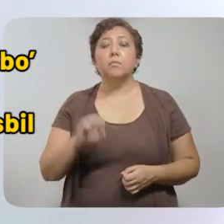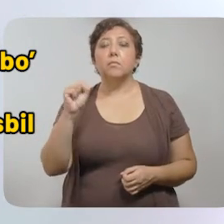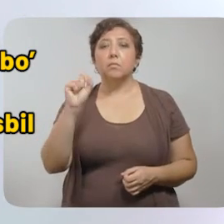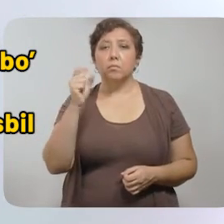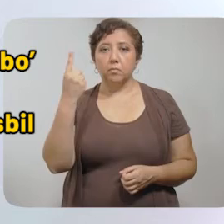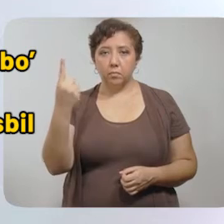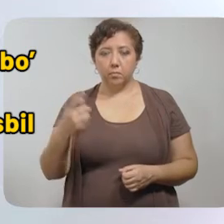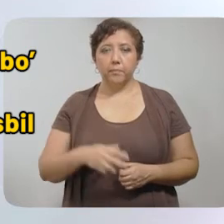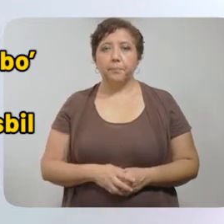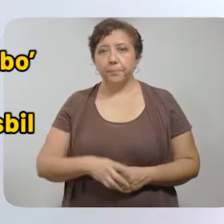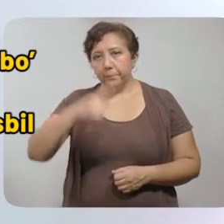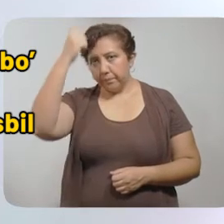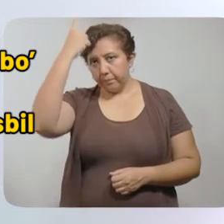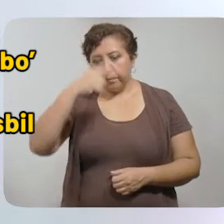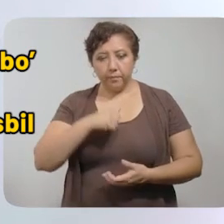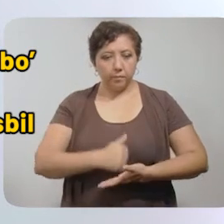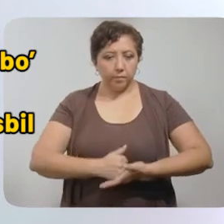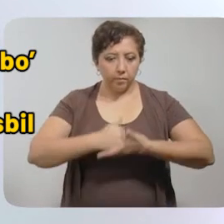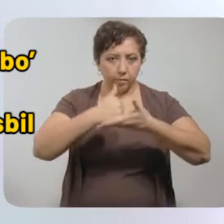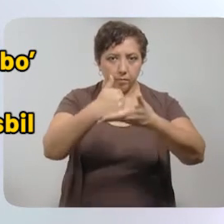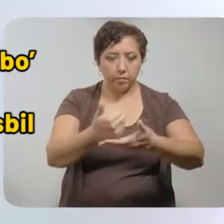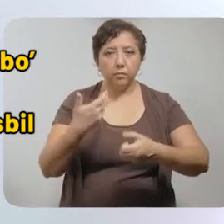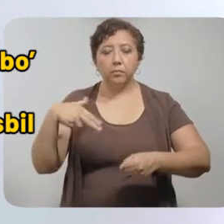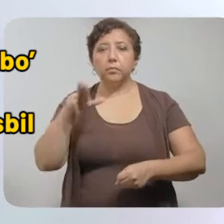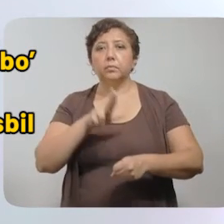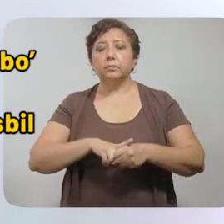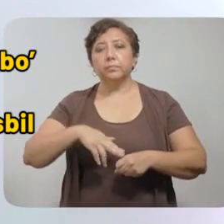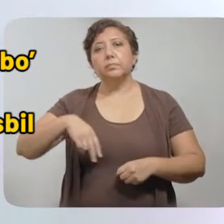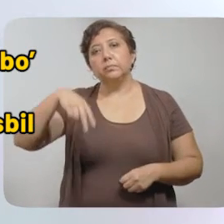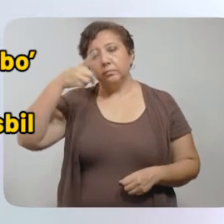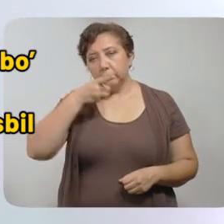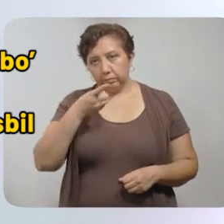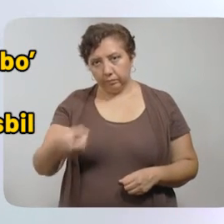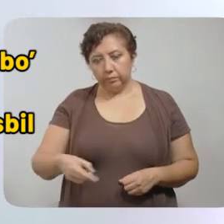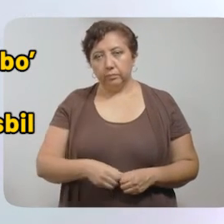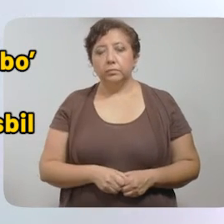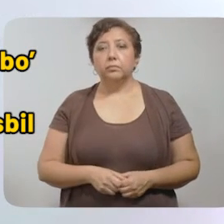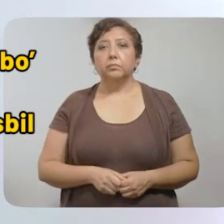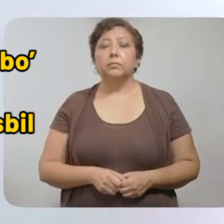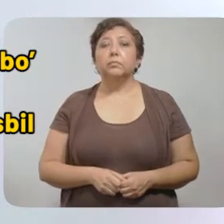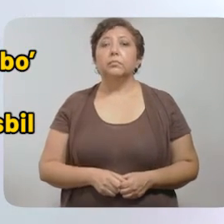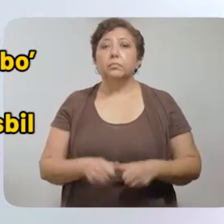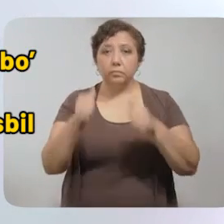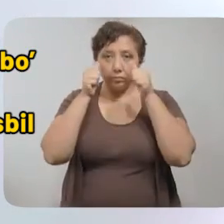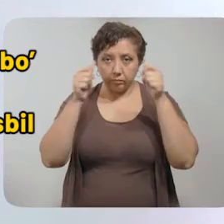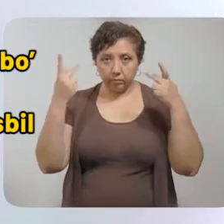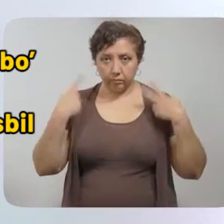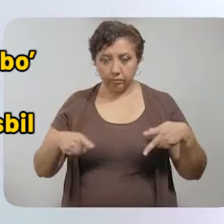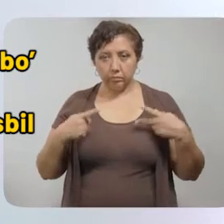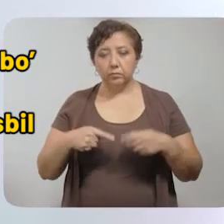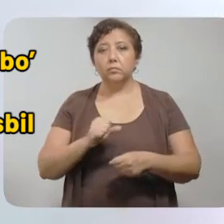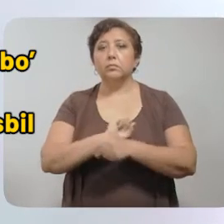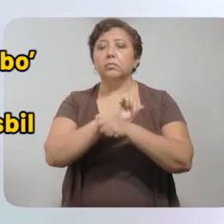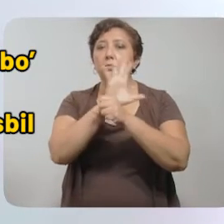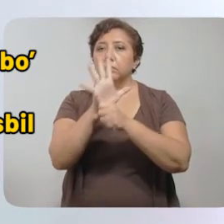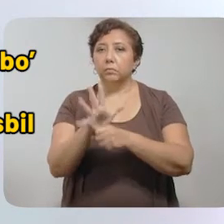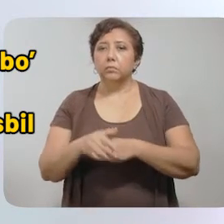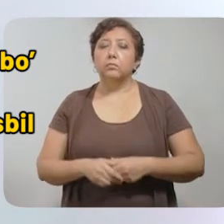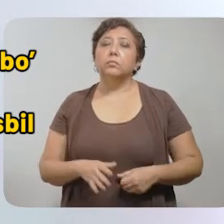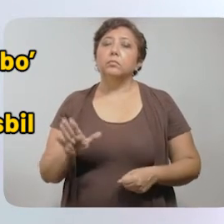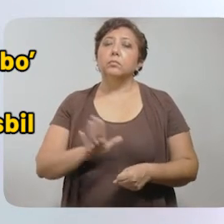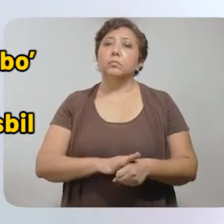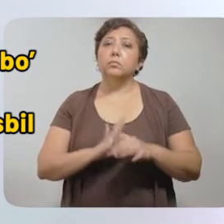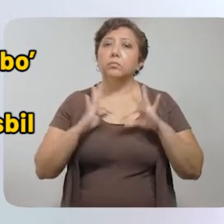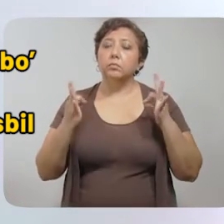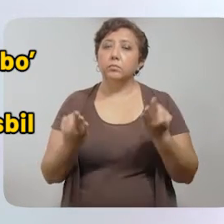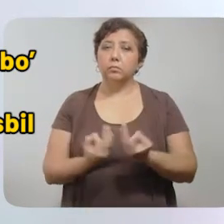Siglo XXI para apoyar a los hospitales federales y estatales que atienden a pacientes con coronavirus, por lo